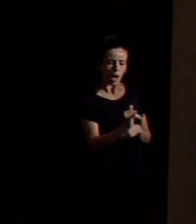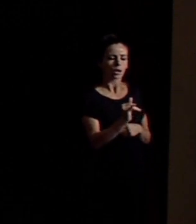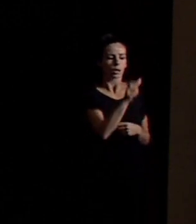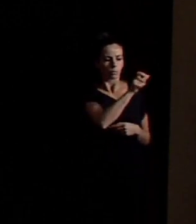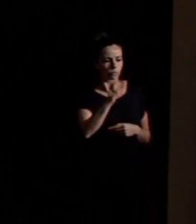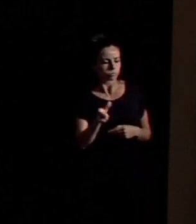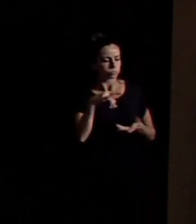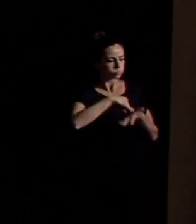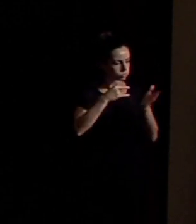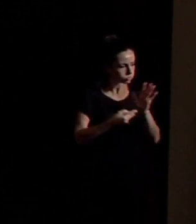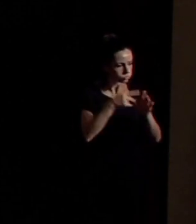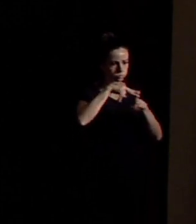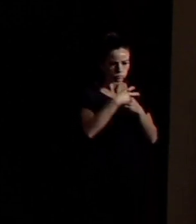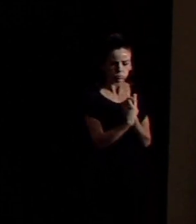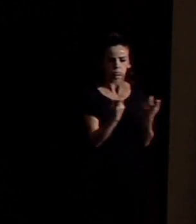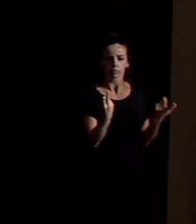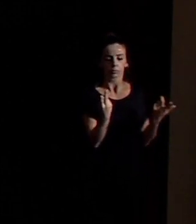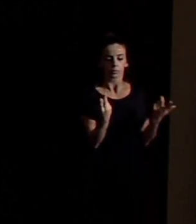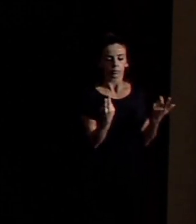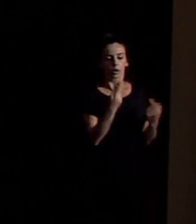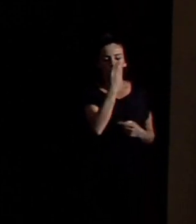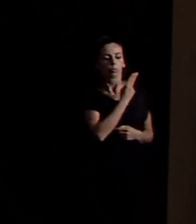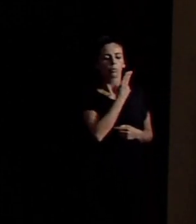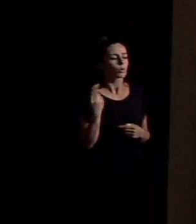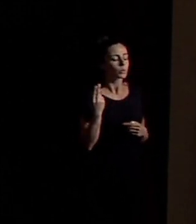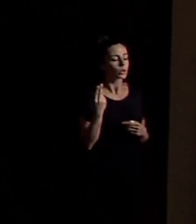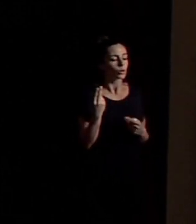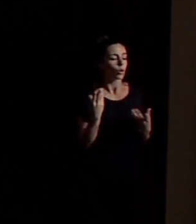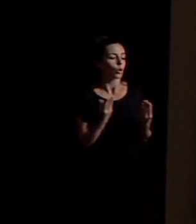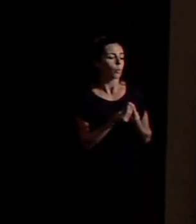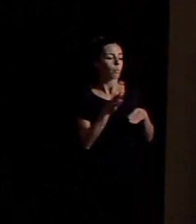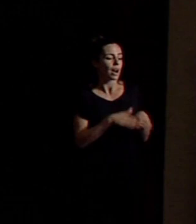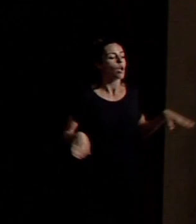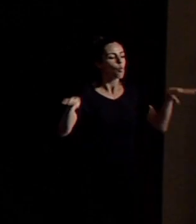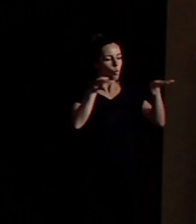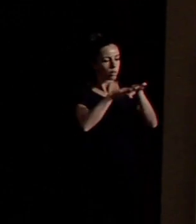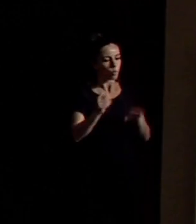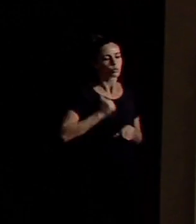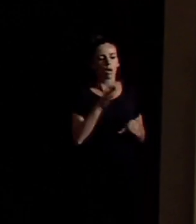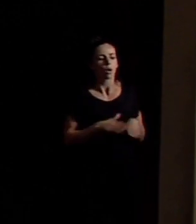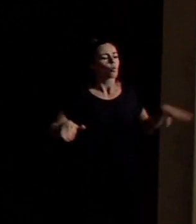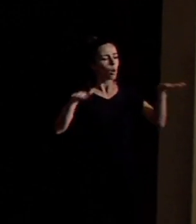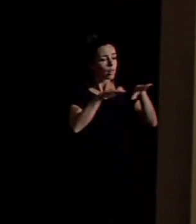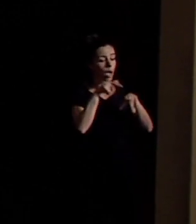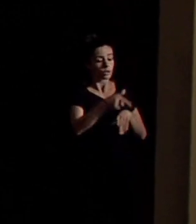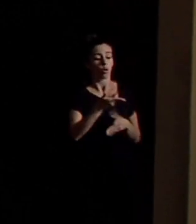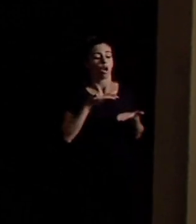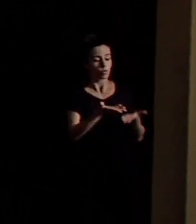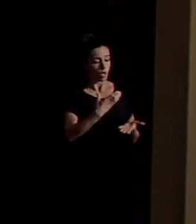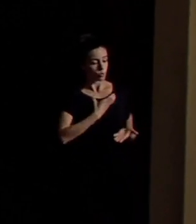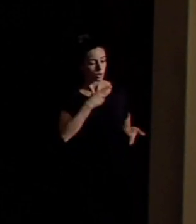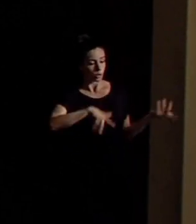técnico comprometido con la igualdad de oportunidades, que ha ayudado también a que el Ayuntamiento de